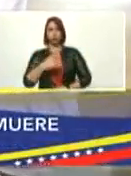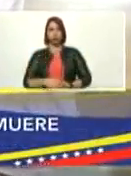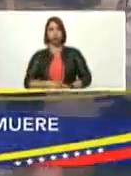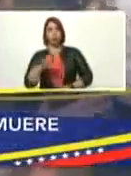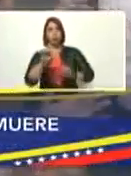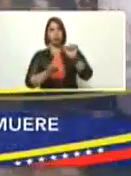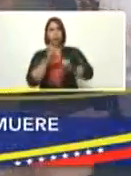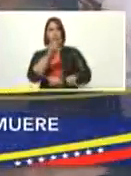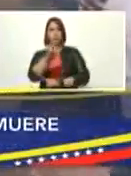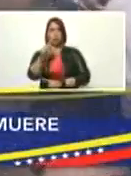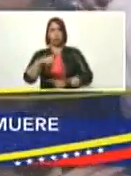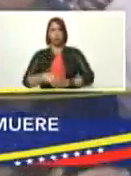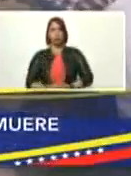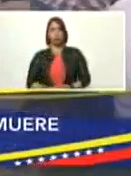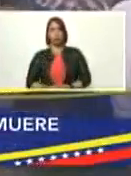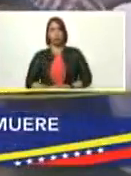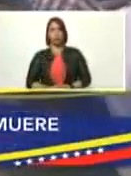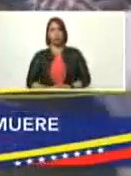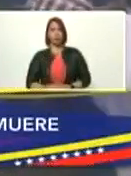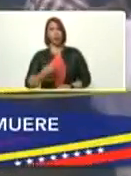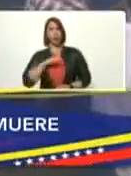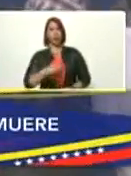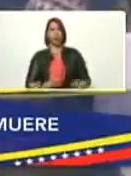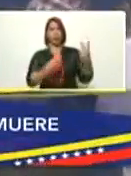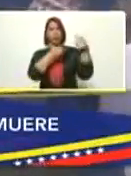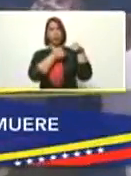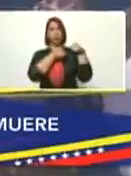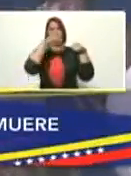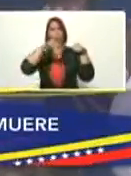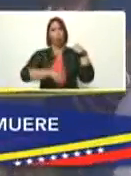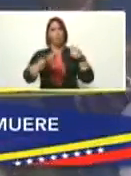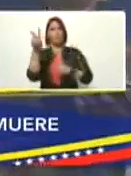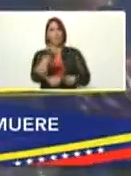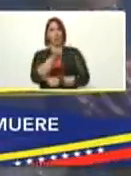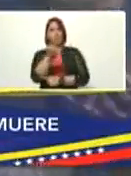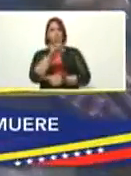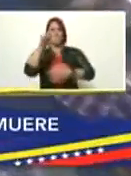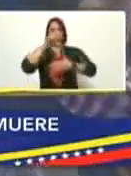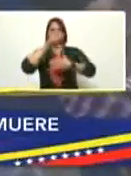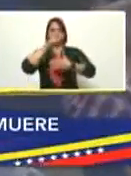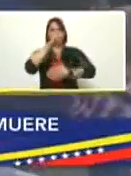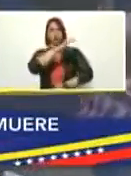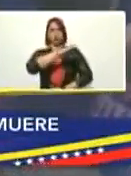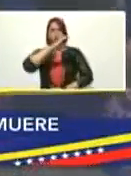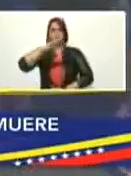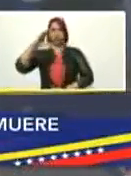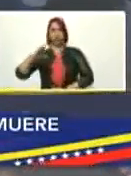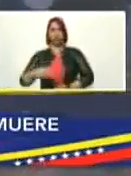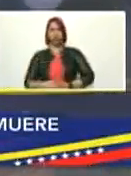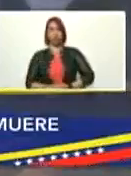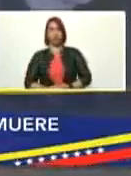siglo XXI que representamos hoy por hoy en Venezuela, en América Latina y en el Caribe.